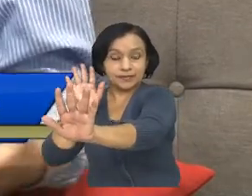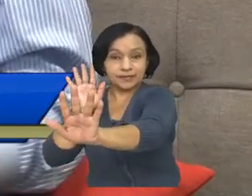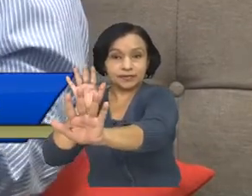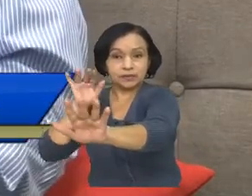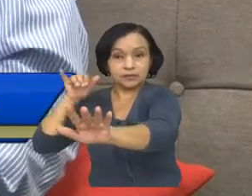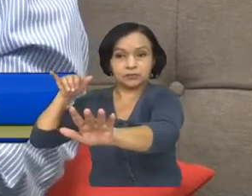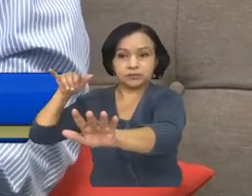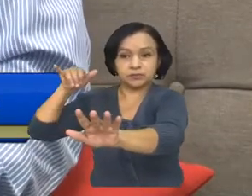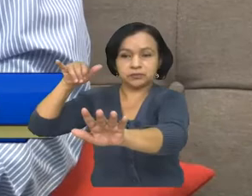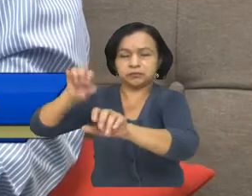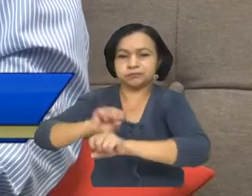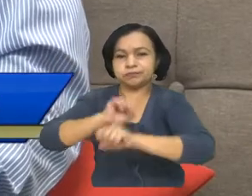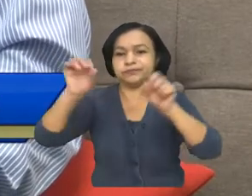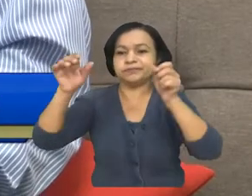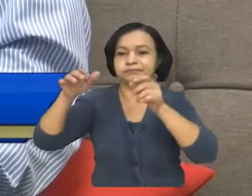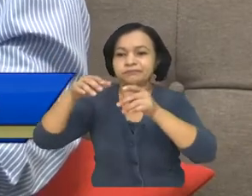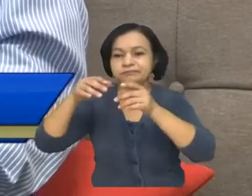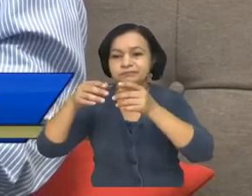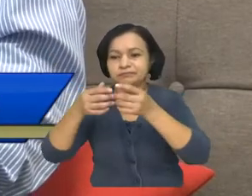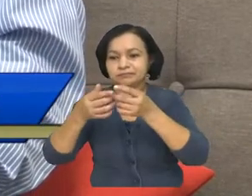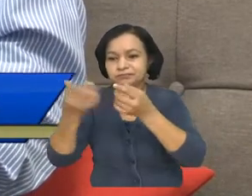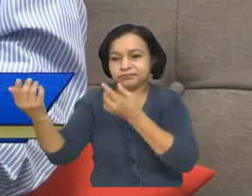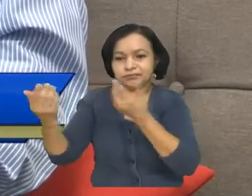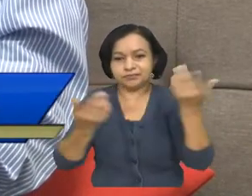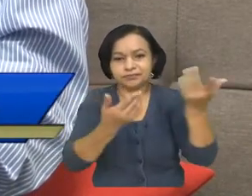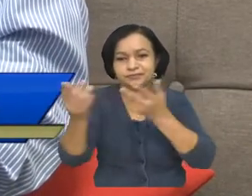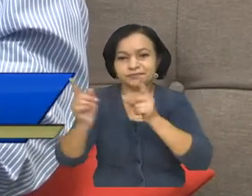se complicó. Claro. Y después todo el mundo,